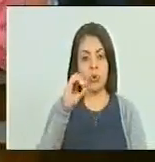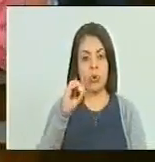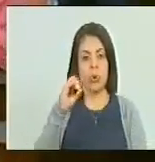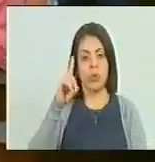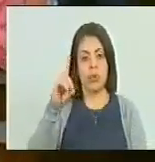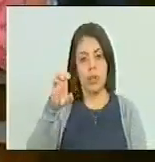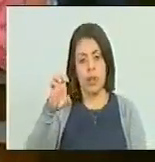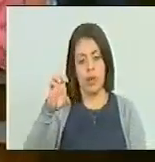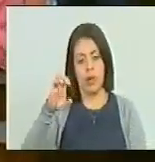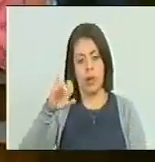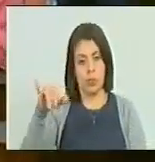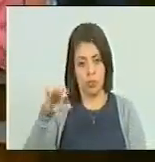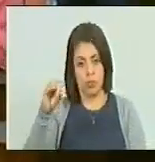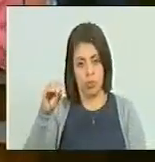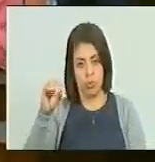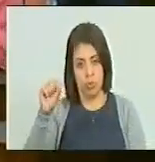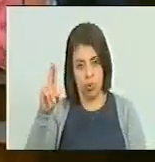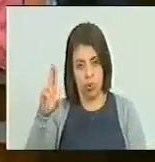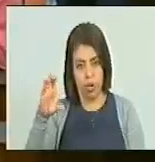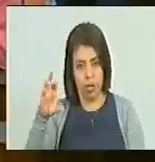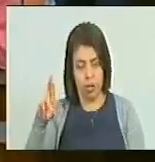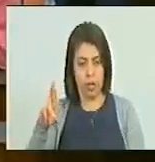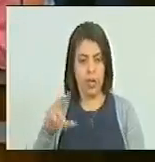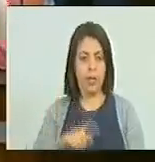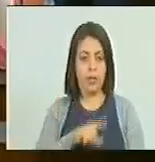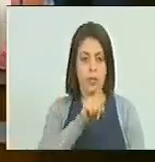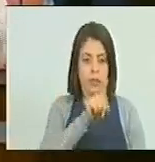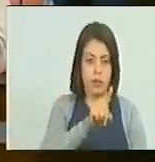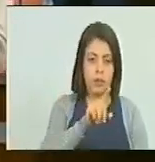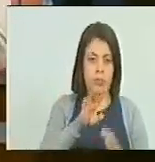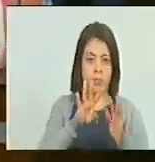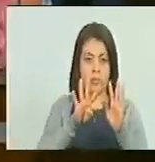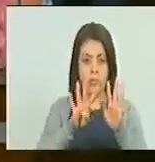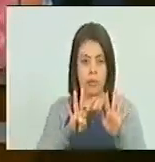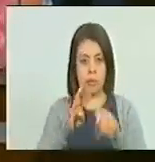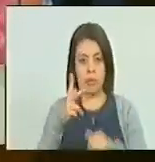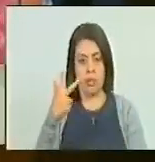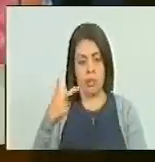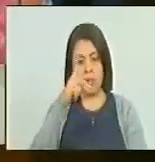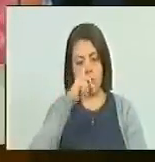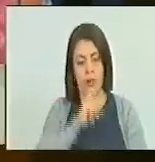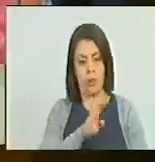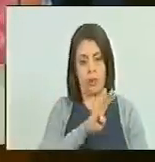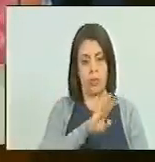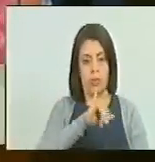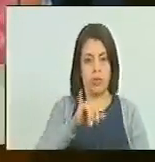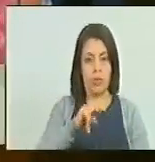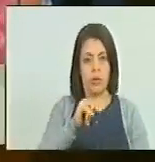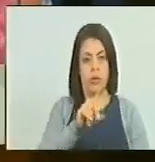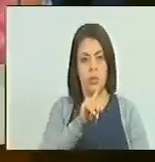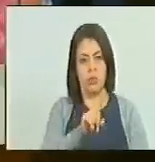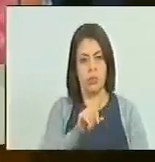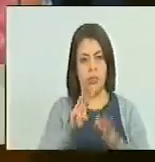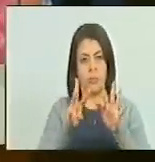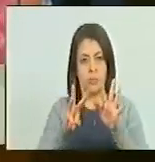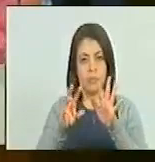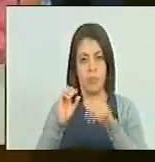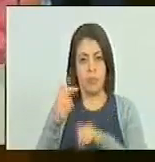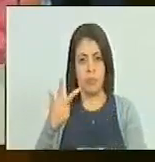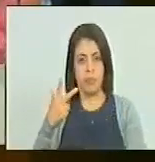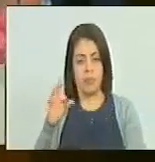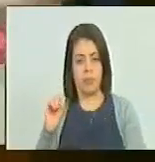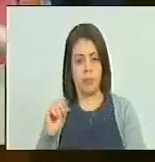y Alcalá, quien hace 193 años, aquel 4 de junio de